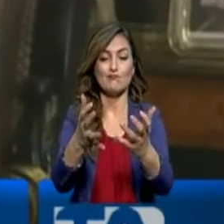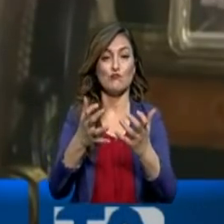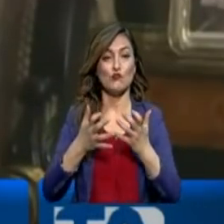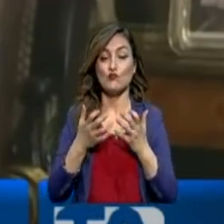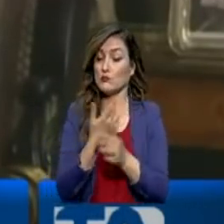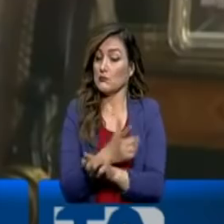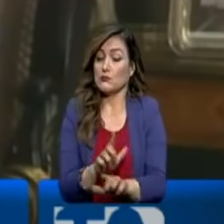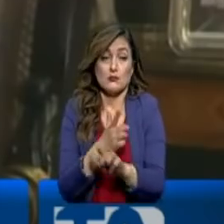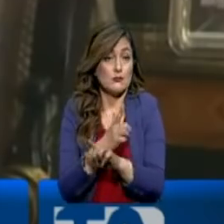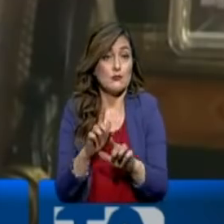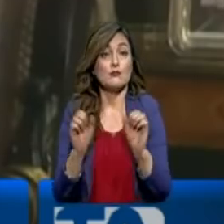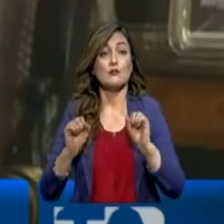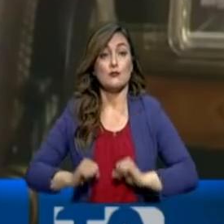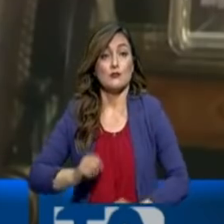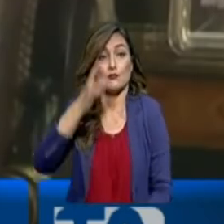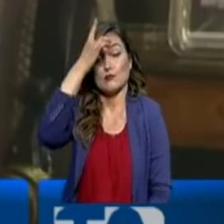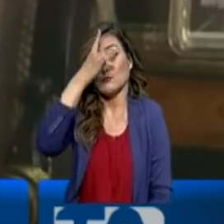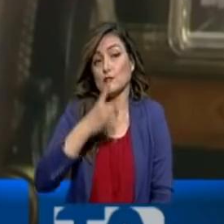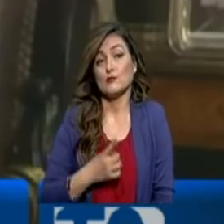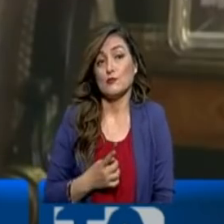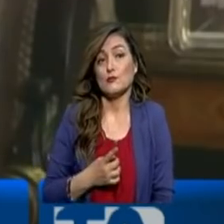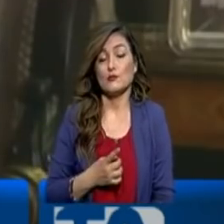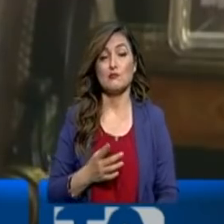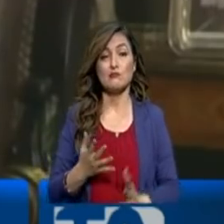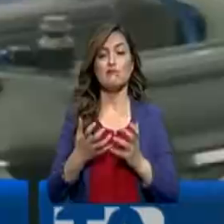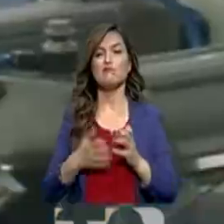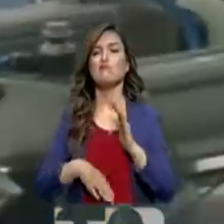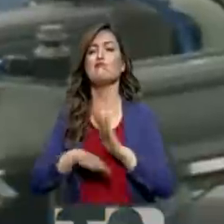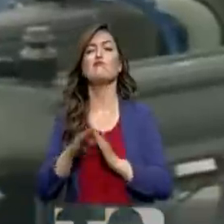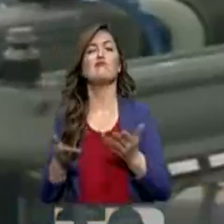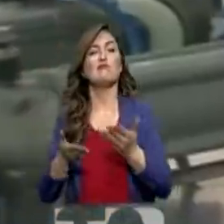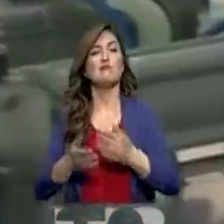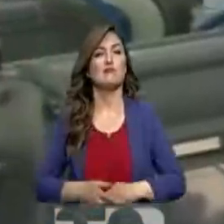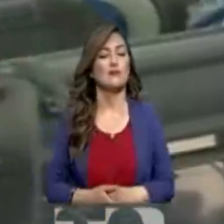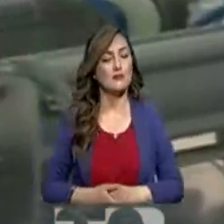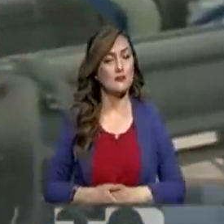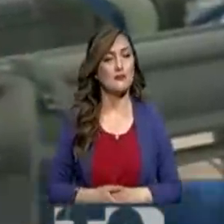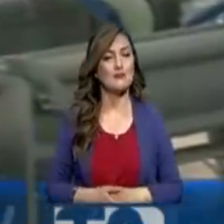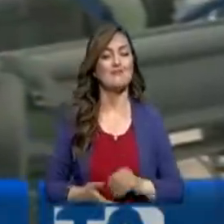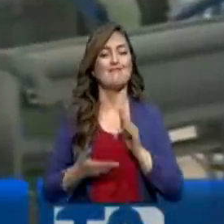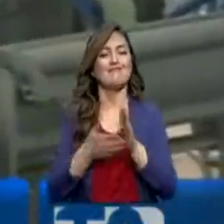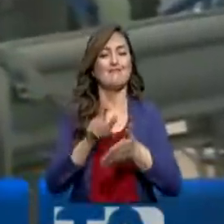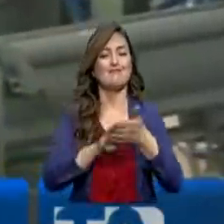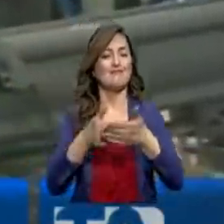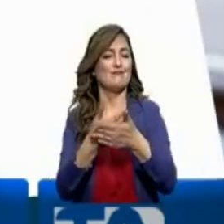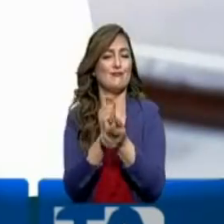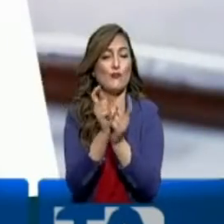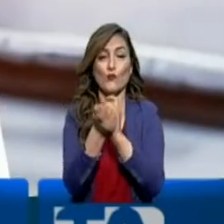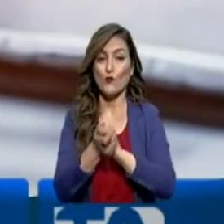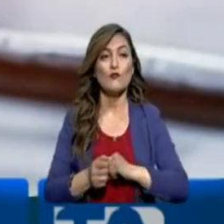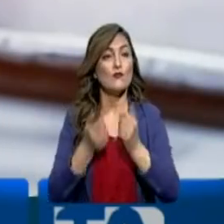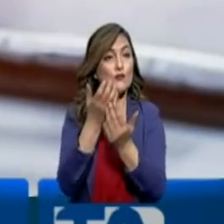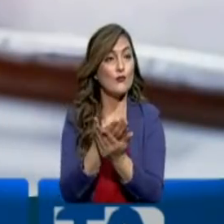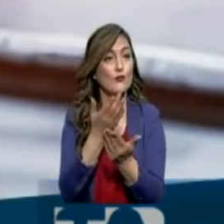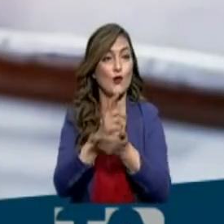total libertad podrán decidir qué les conviene más. Podrían cambiar las condiciones para nuevas contrataciones. Se